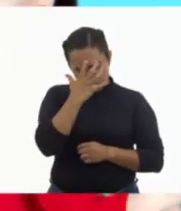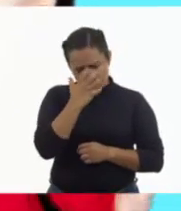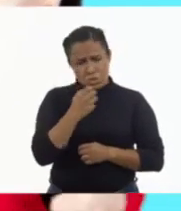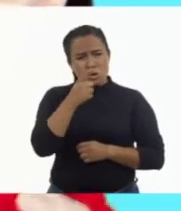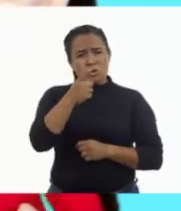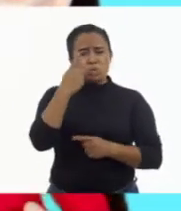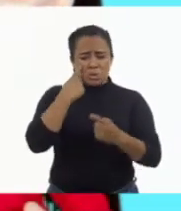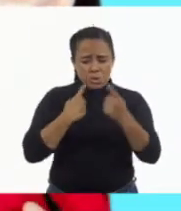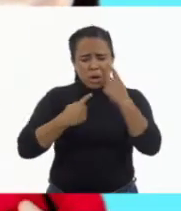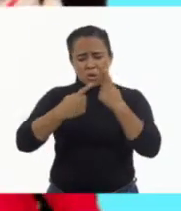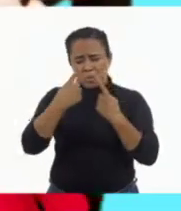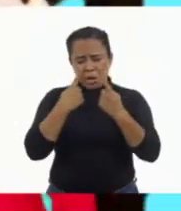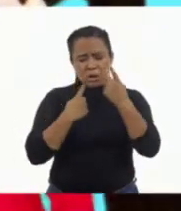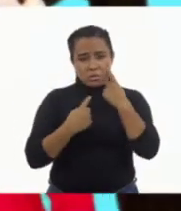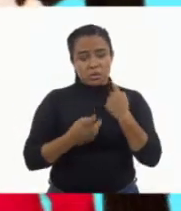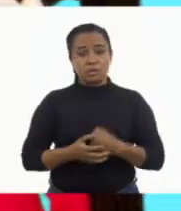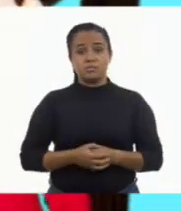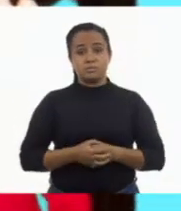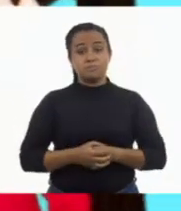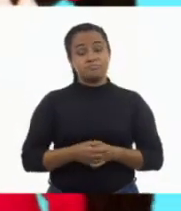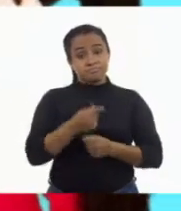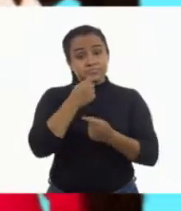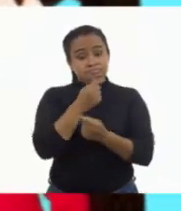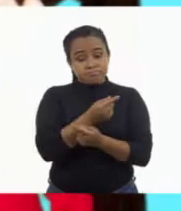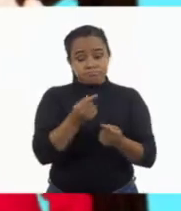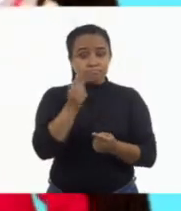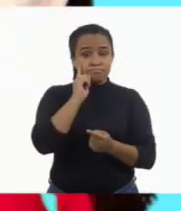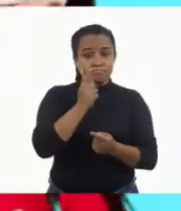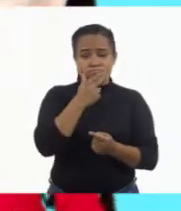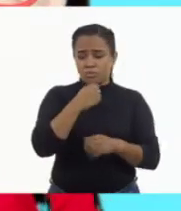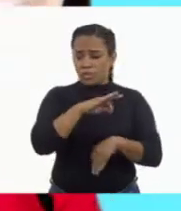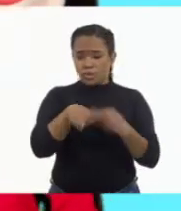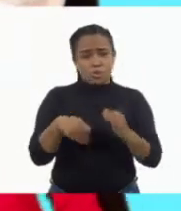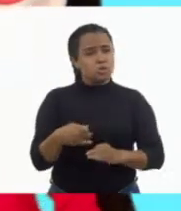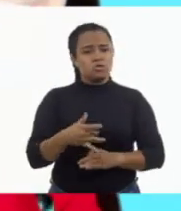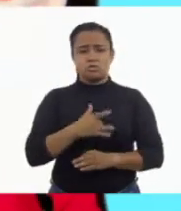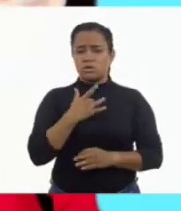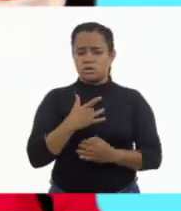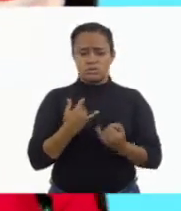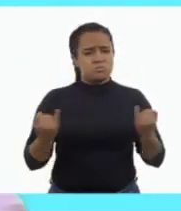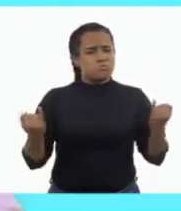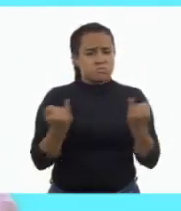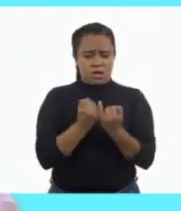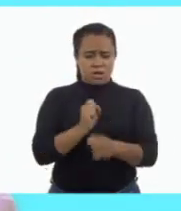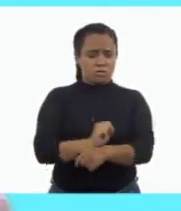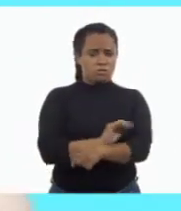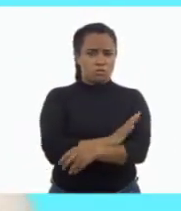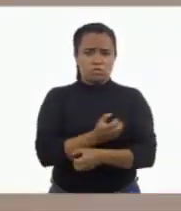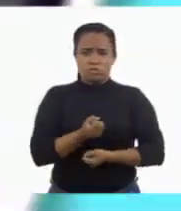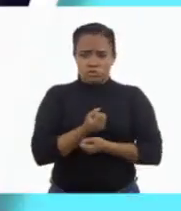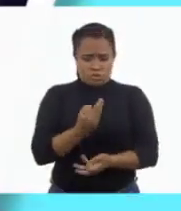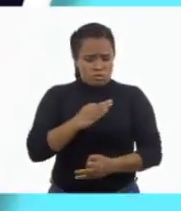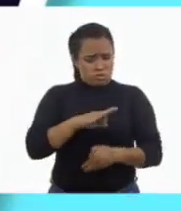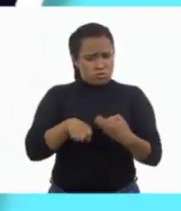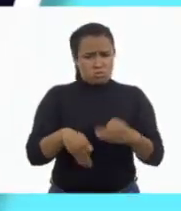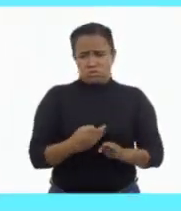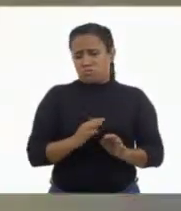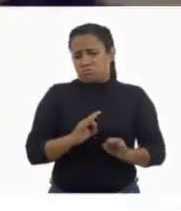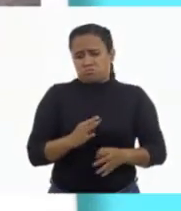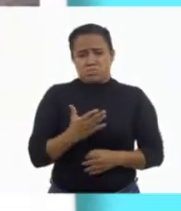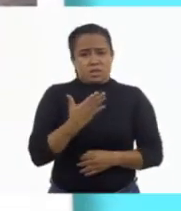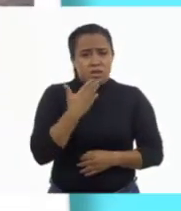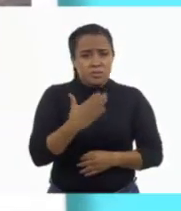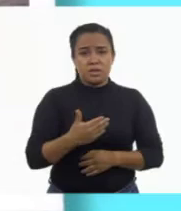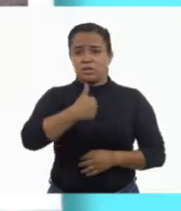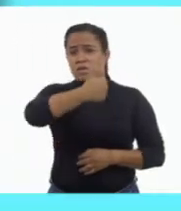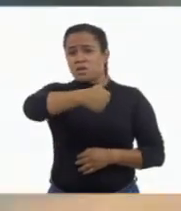paras de llorar? Niñas y niños tienen el mismo derecho a sentir y expresar sus emociones. Todas son válidas y tenemos distintas